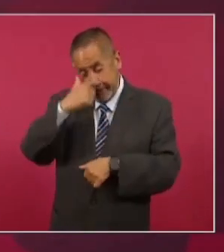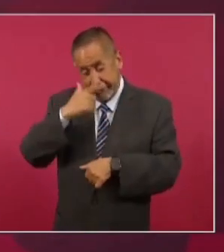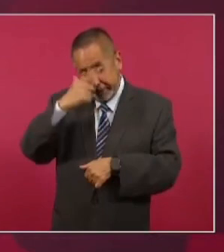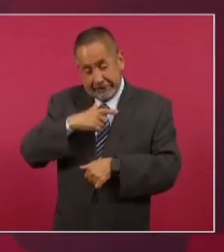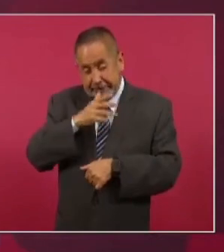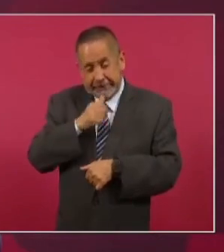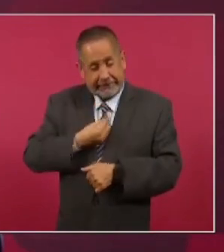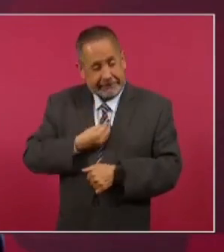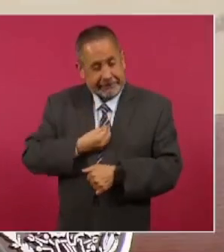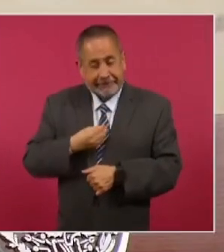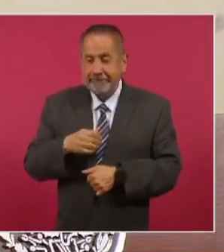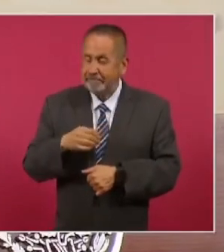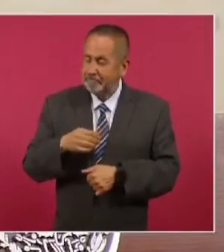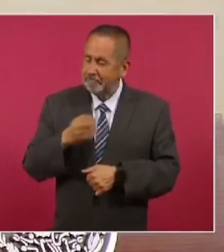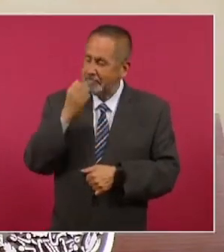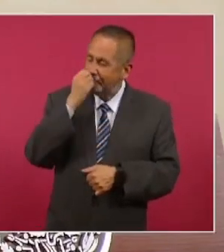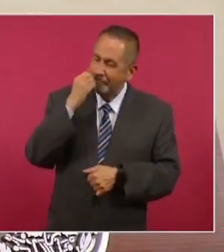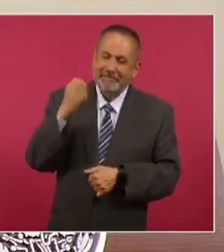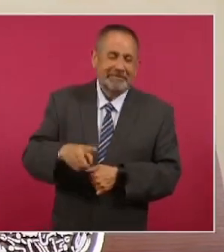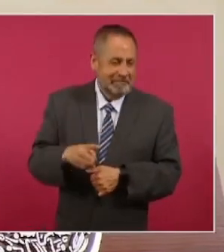bueno